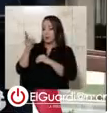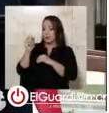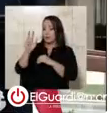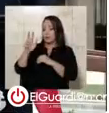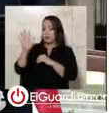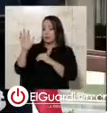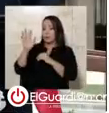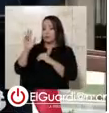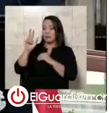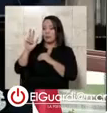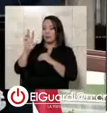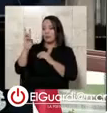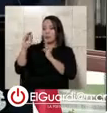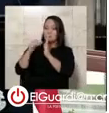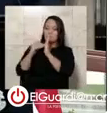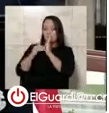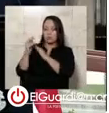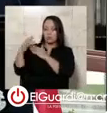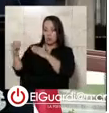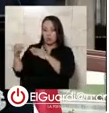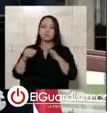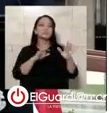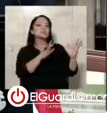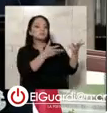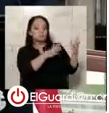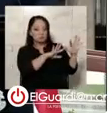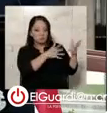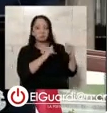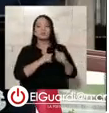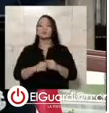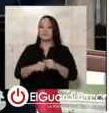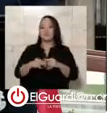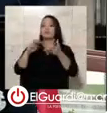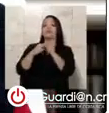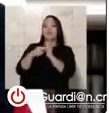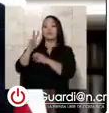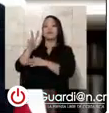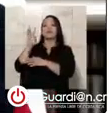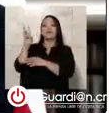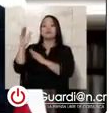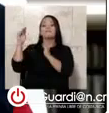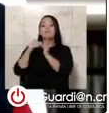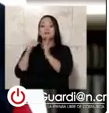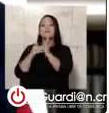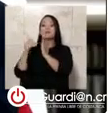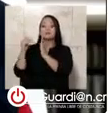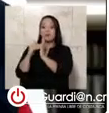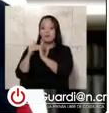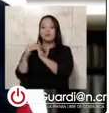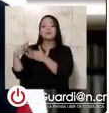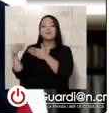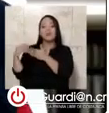de dólares en números así redondones. Más o menos, sí, señor. Todavía vamos a deber 36.000 millones